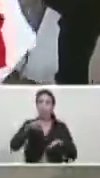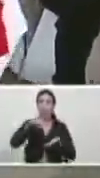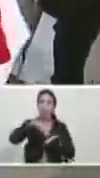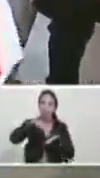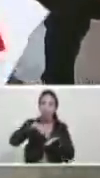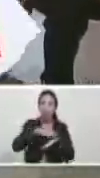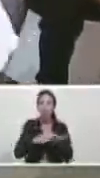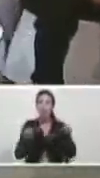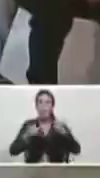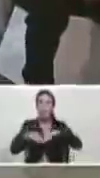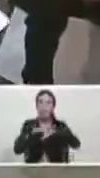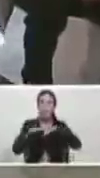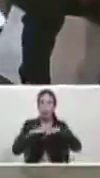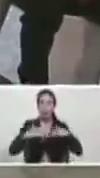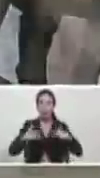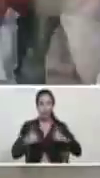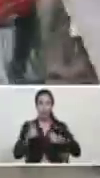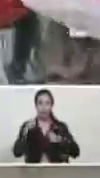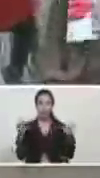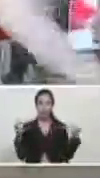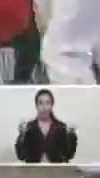salud Carlos Alvarado.